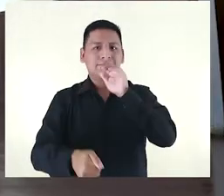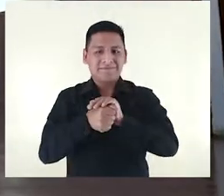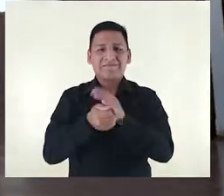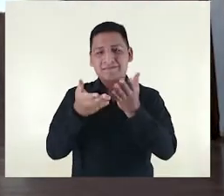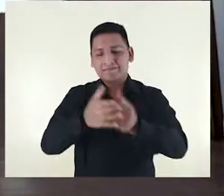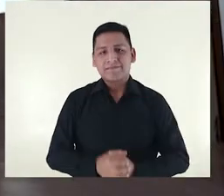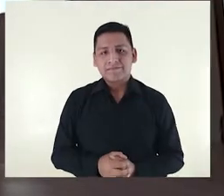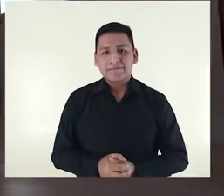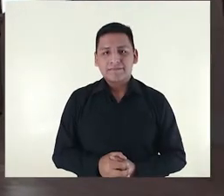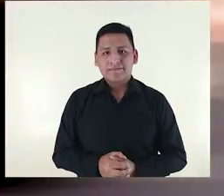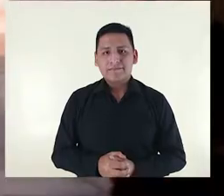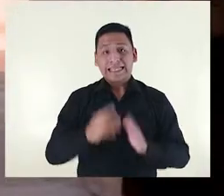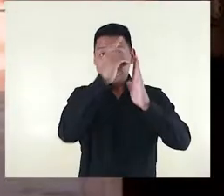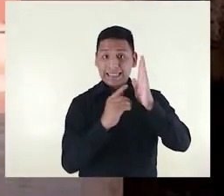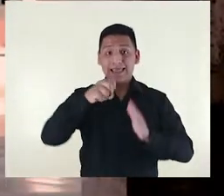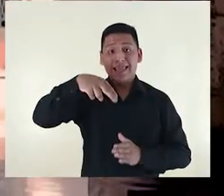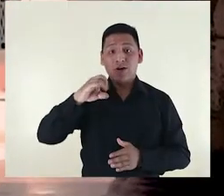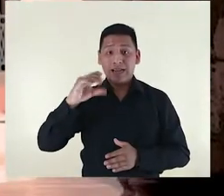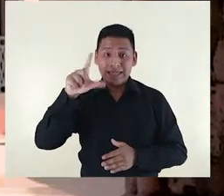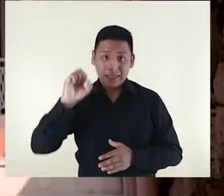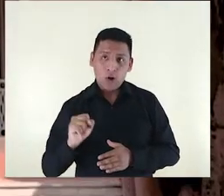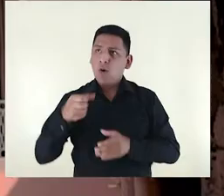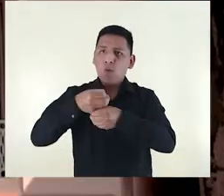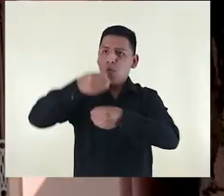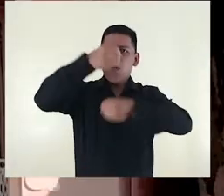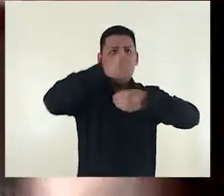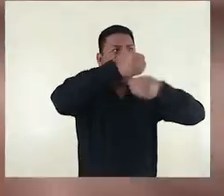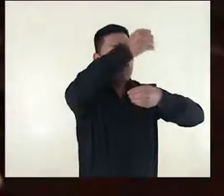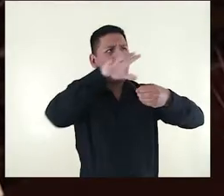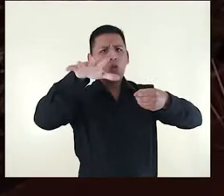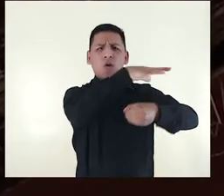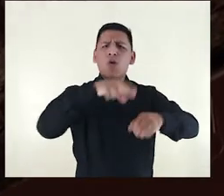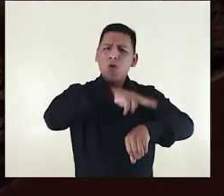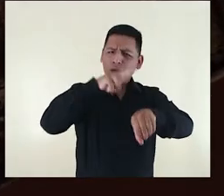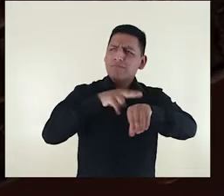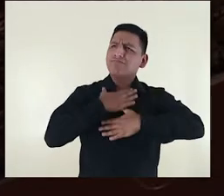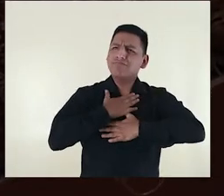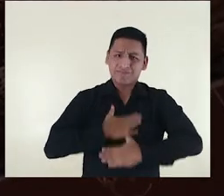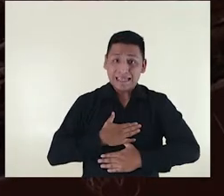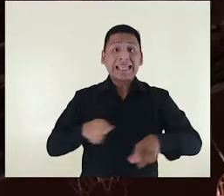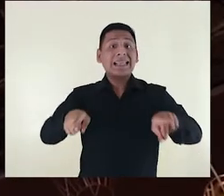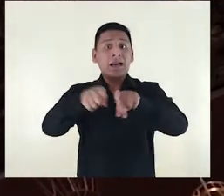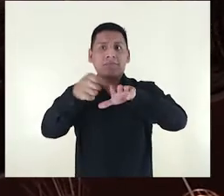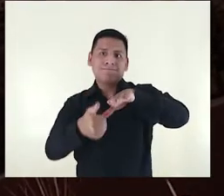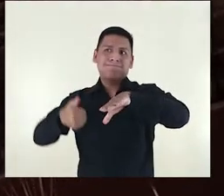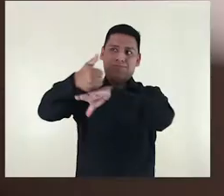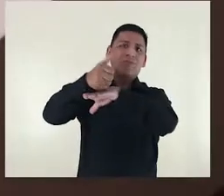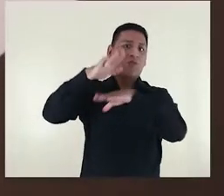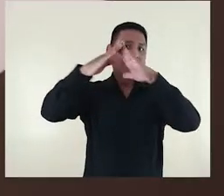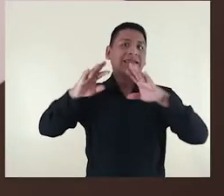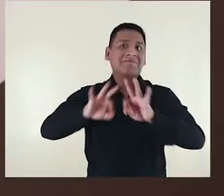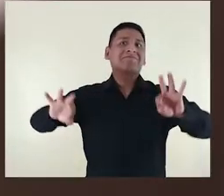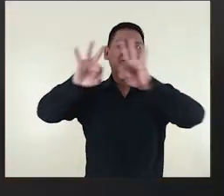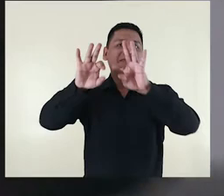lo social y a lo íntimo a la vez. El estilo neoclásico definido por sus columnas le da un aspecto de sobriedad y también de una